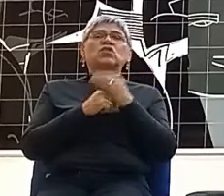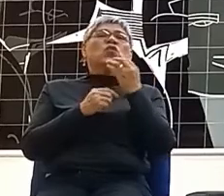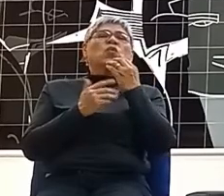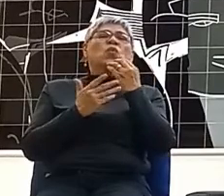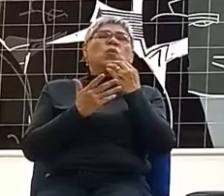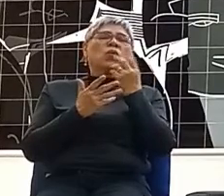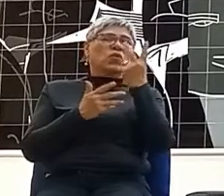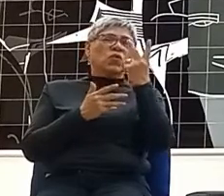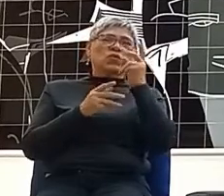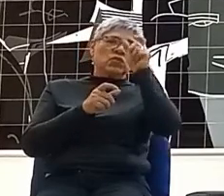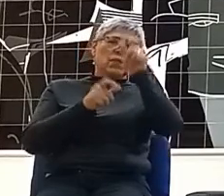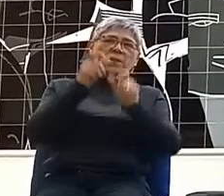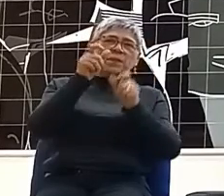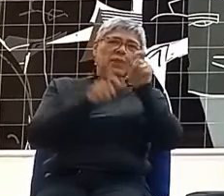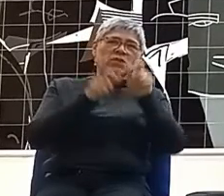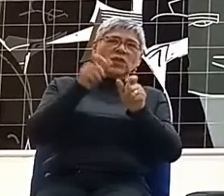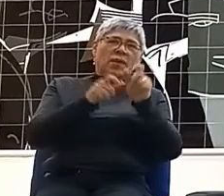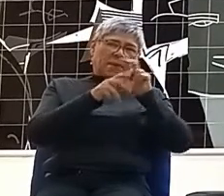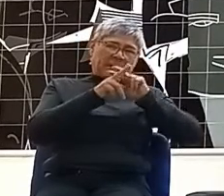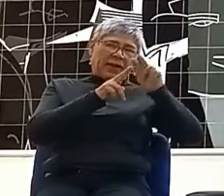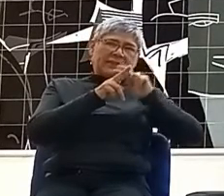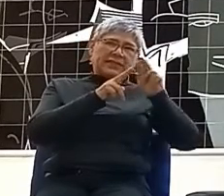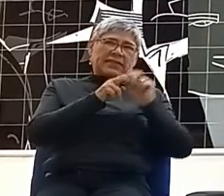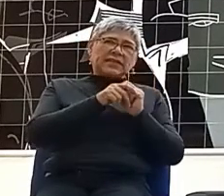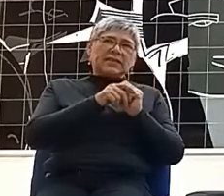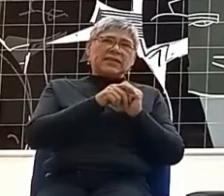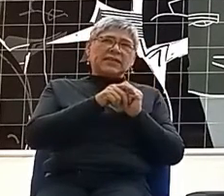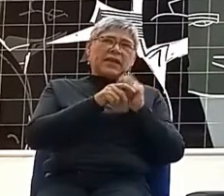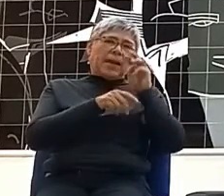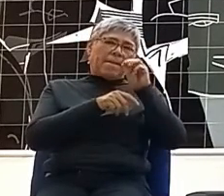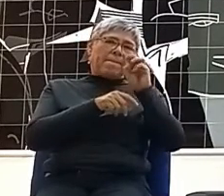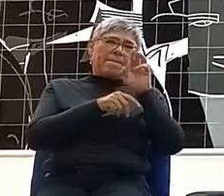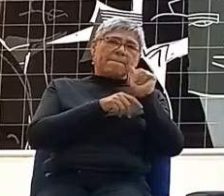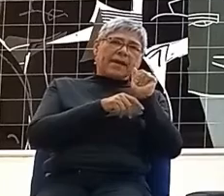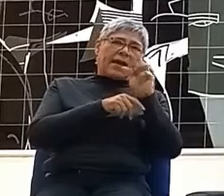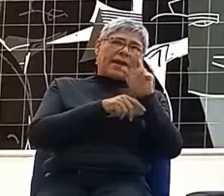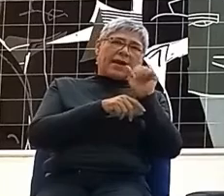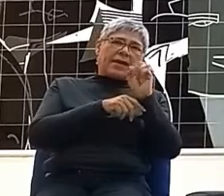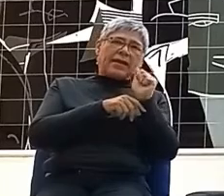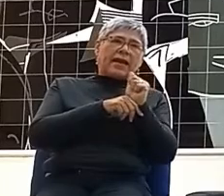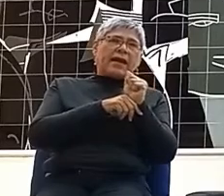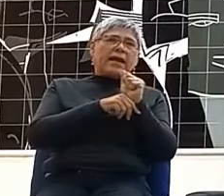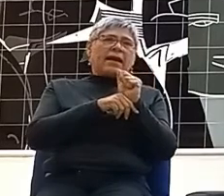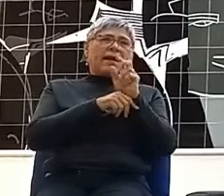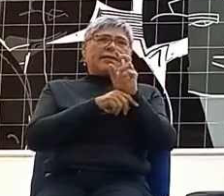como dos personas de Manizales, María Virginia Santander Mejía,